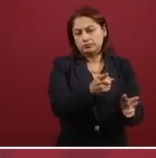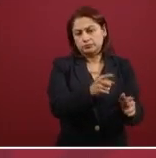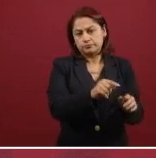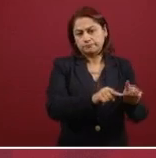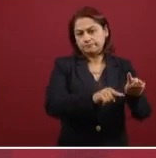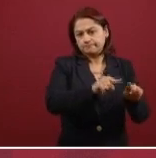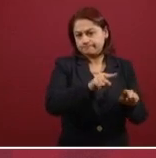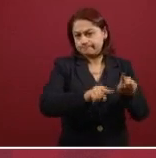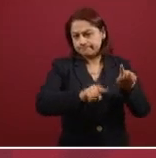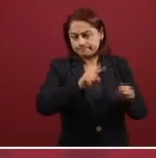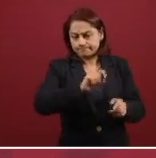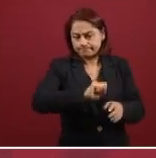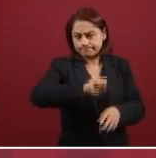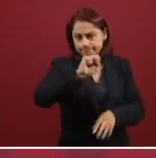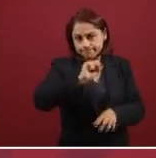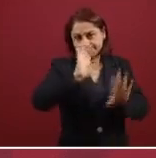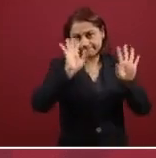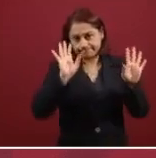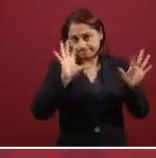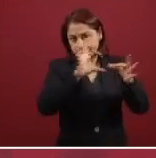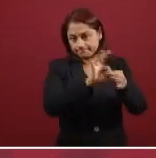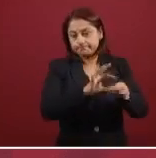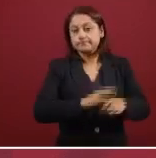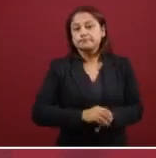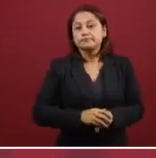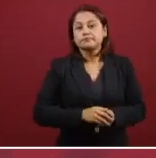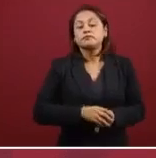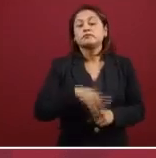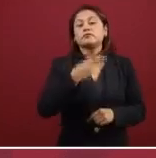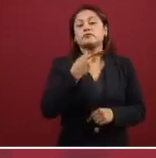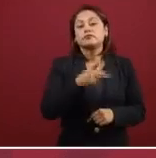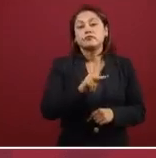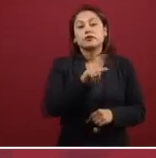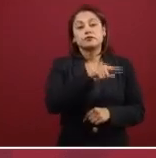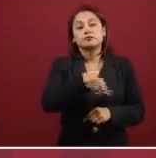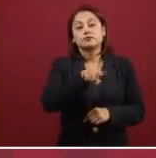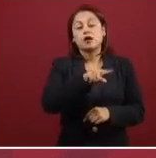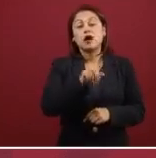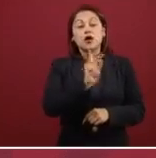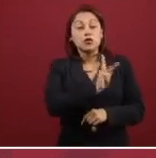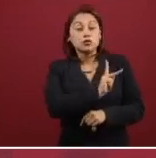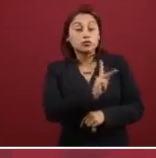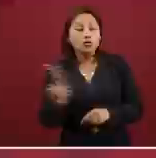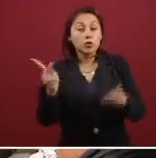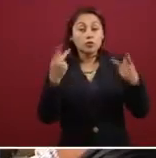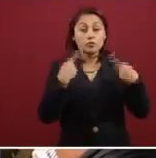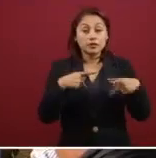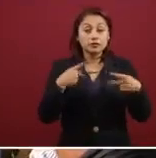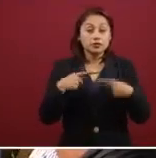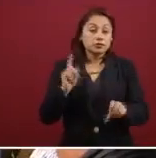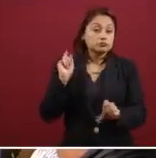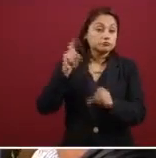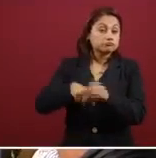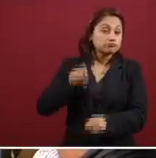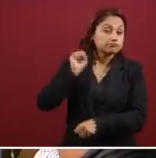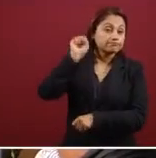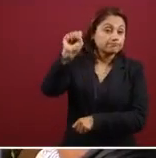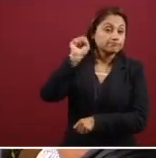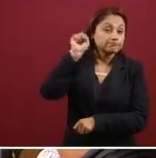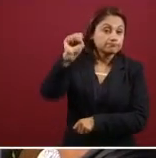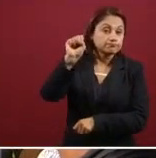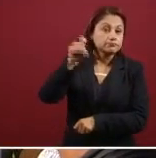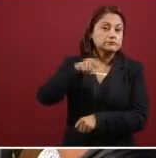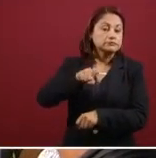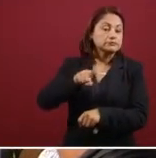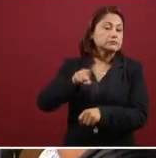inflación, y a eso se circunscribe. Todos los trabajadores sindicalizados no van a tener ningún